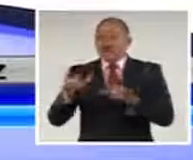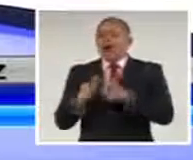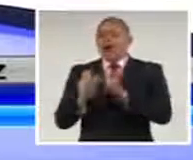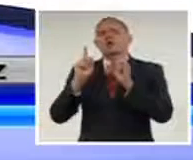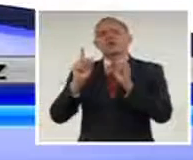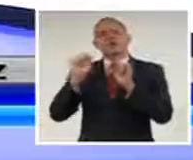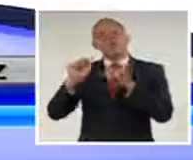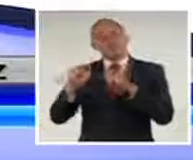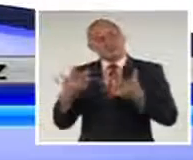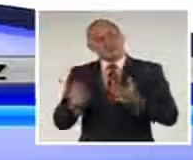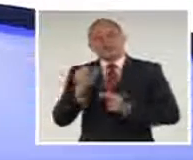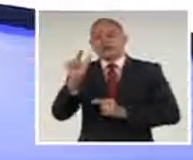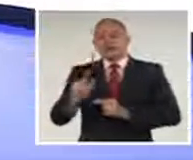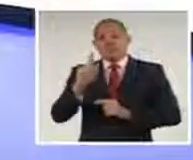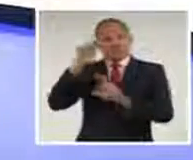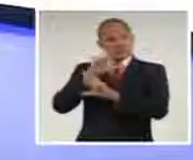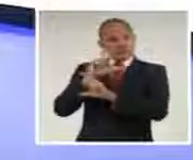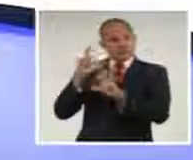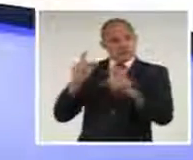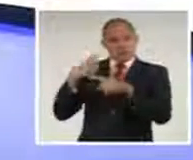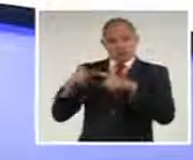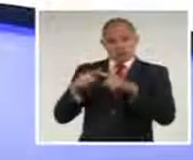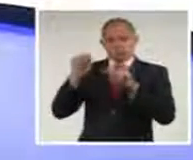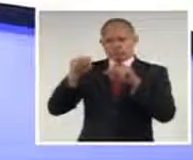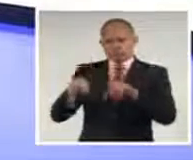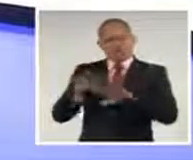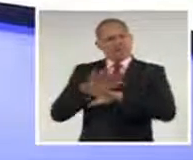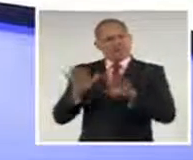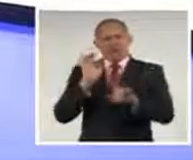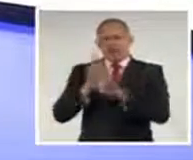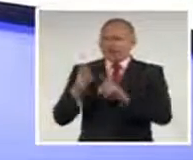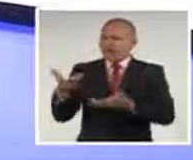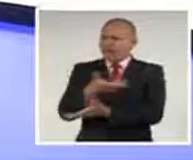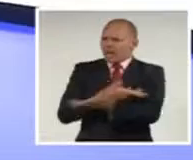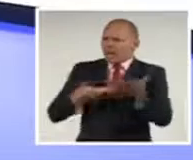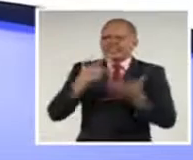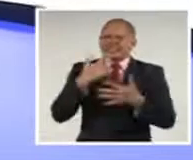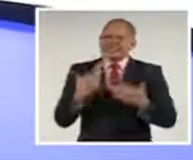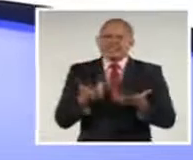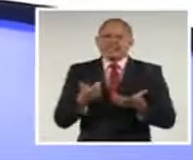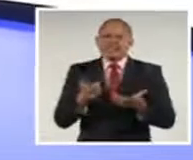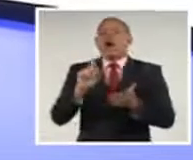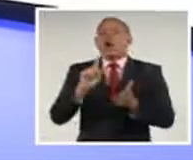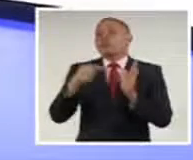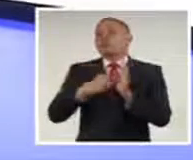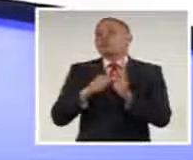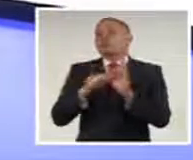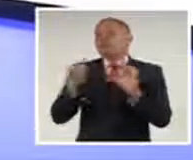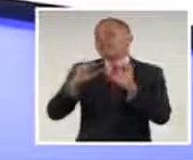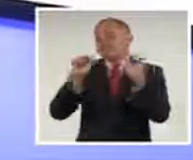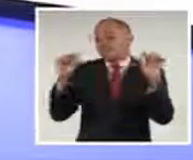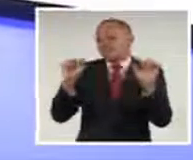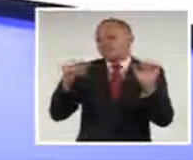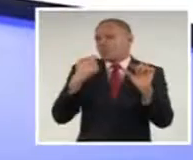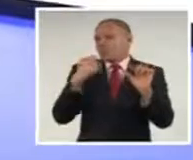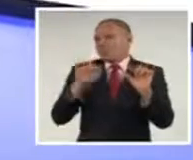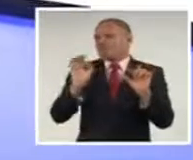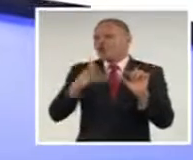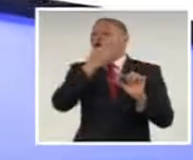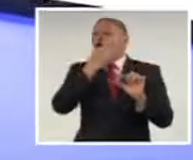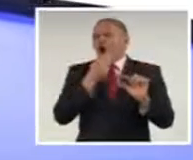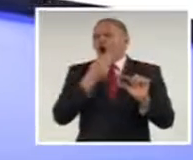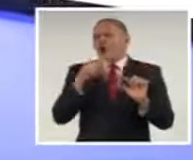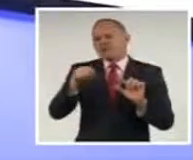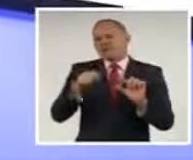Díaz-Canel Bermúdez. Y en ese contexto se analizaron, Giselle, problemáticas de la juventud cubana. Además, se propusieron acciones para atender